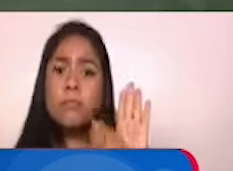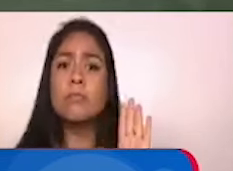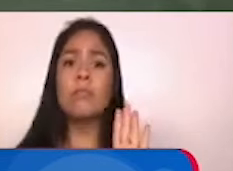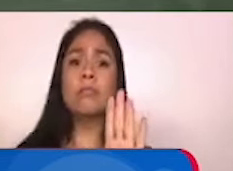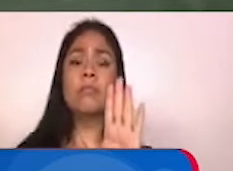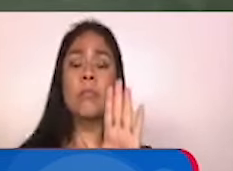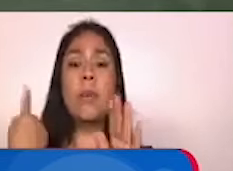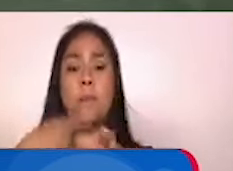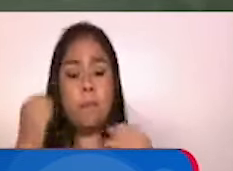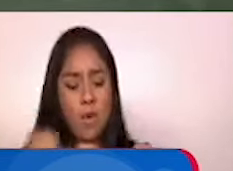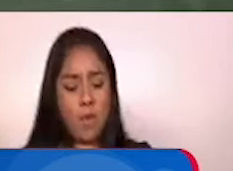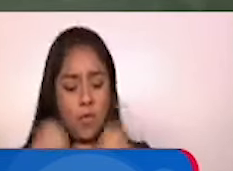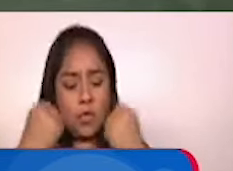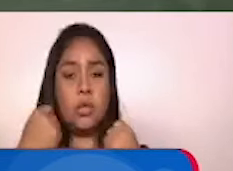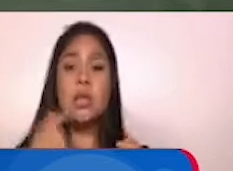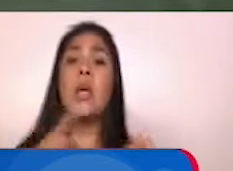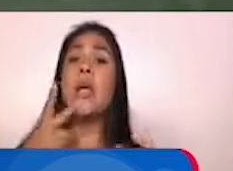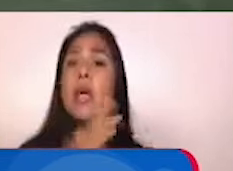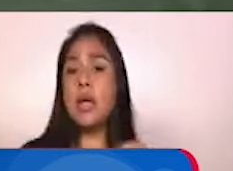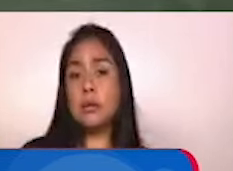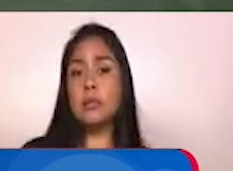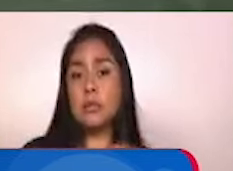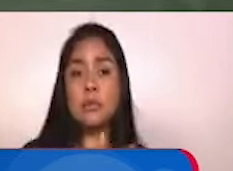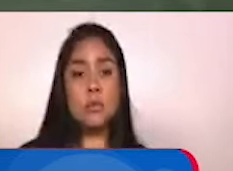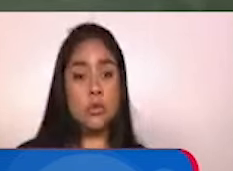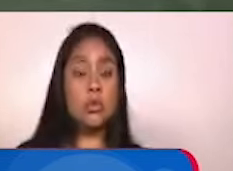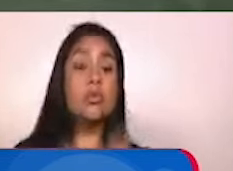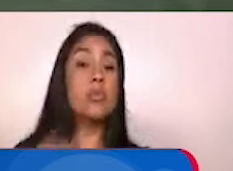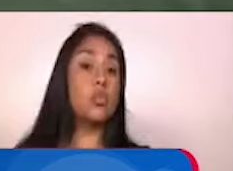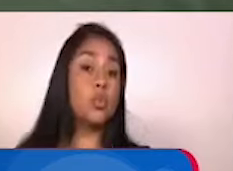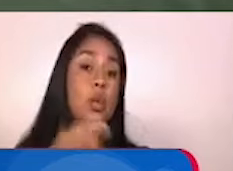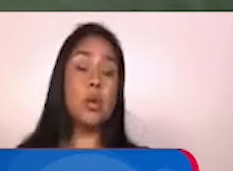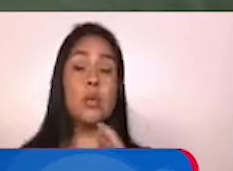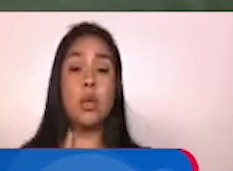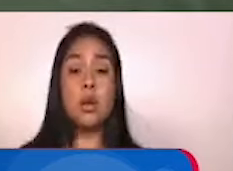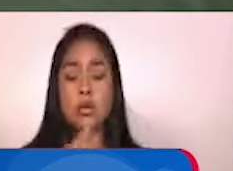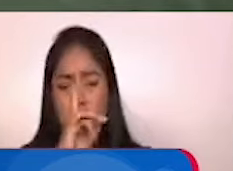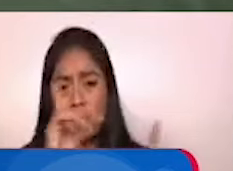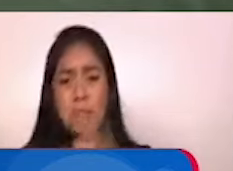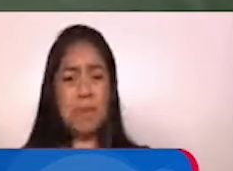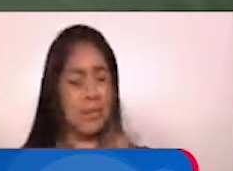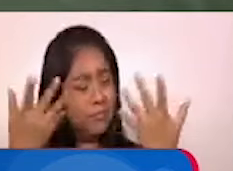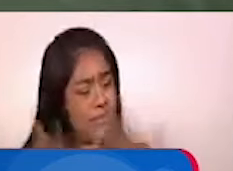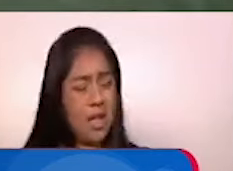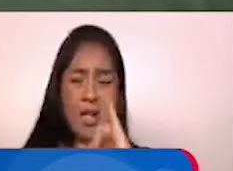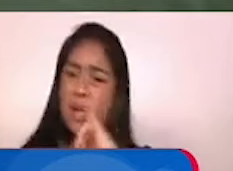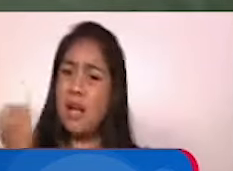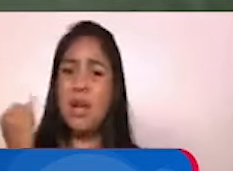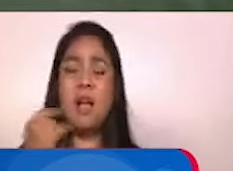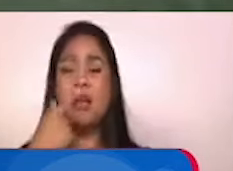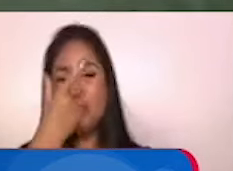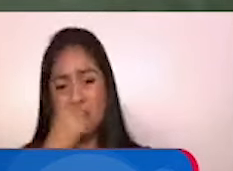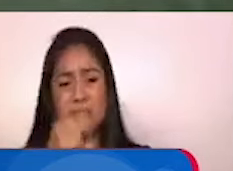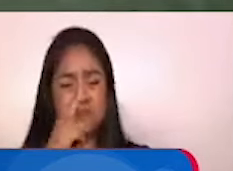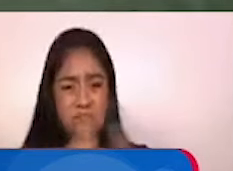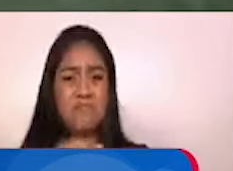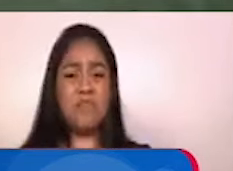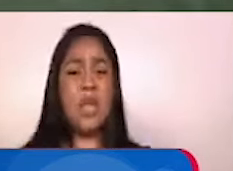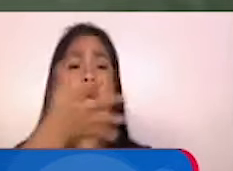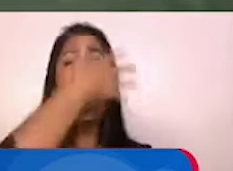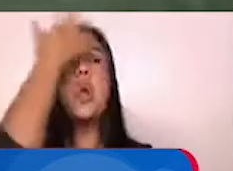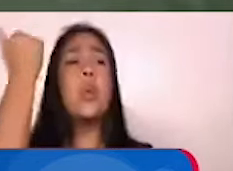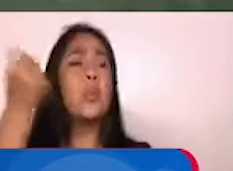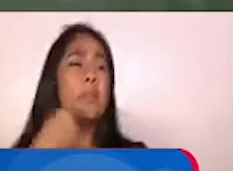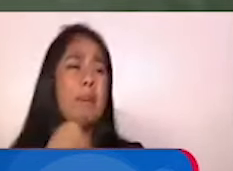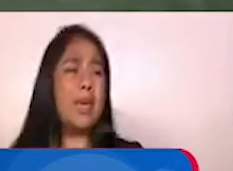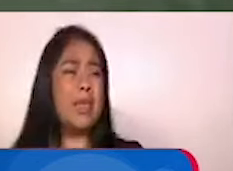el Estado de Derecho, tanto a nivel nacional como a nivel internacional, y poner fin a la impunidad. El mandatario aseveró